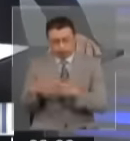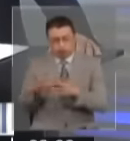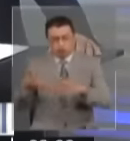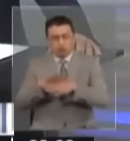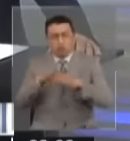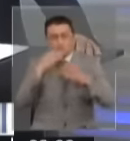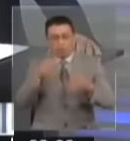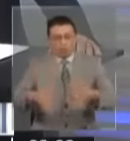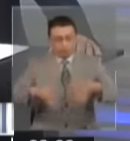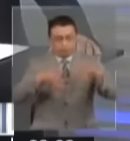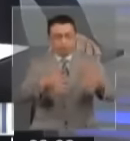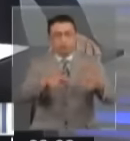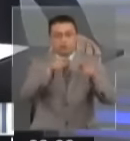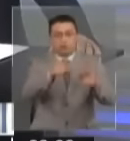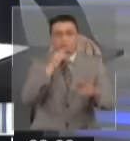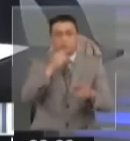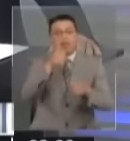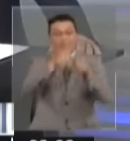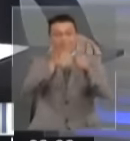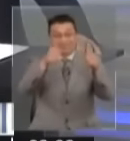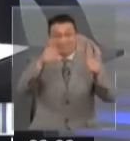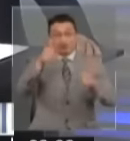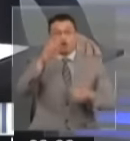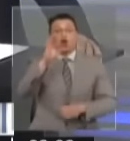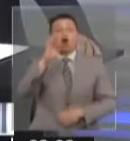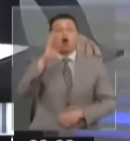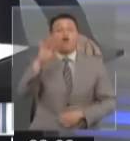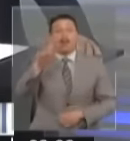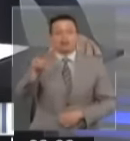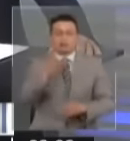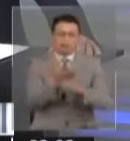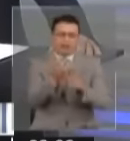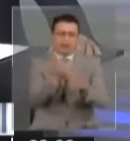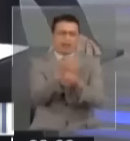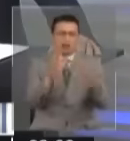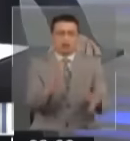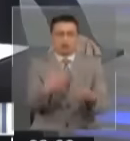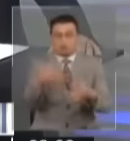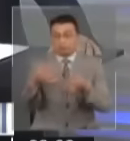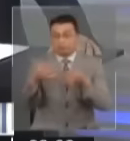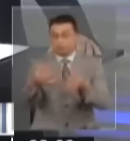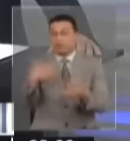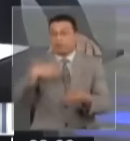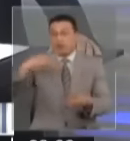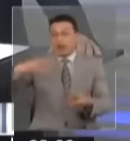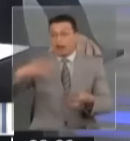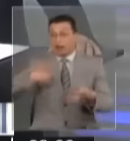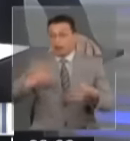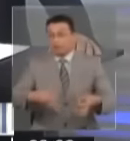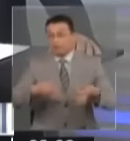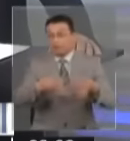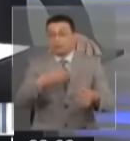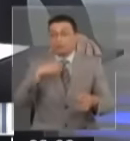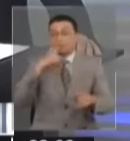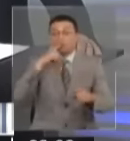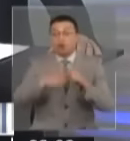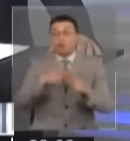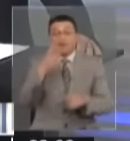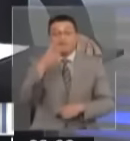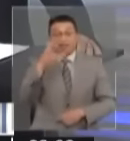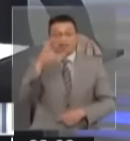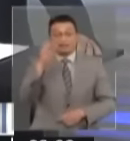concreta de la institución del director de obras. Y yo, la verdad que quiero hacerle entrega al señor alcalde en este minuto, en nombre de muchos vecinos de